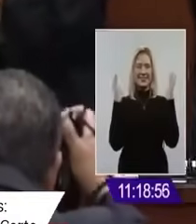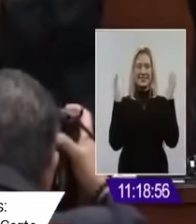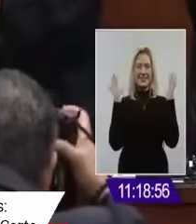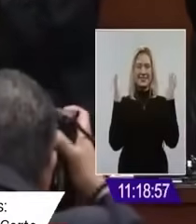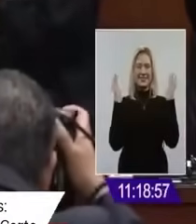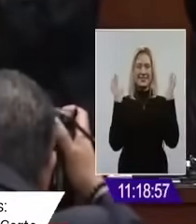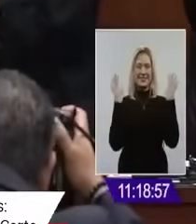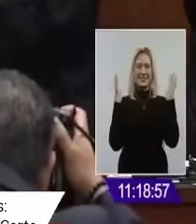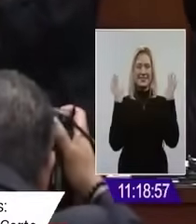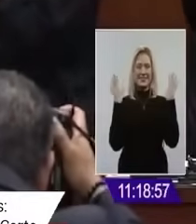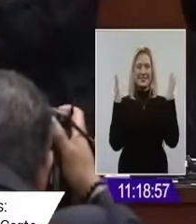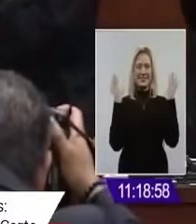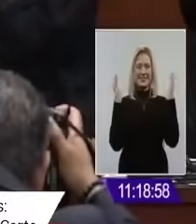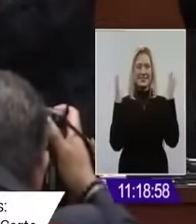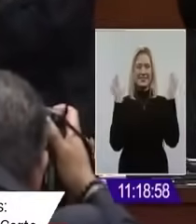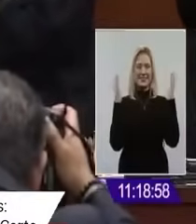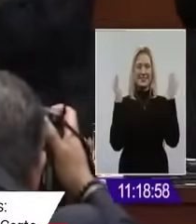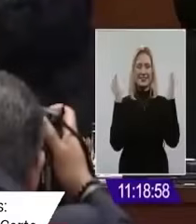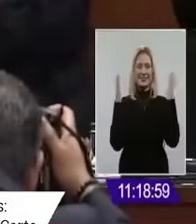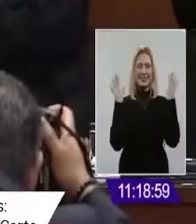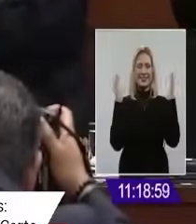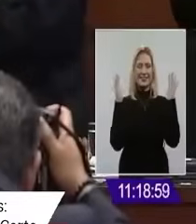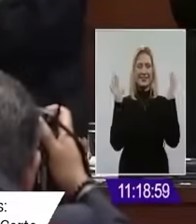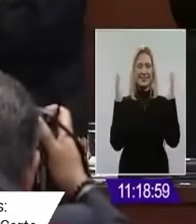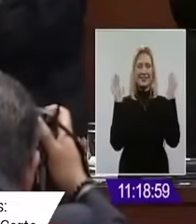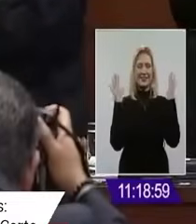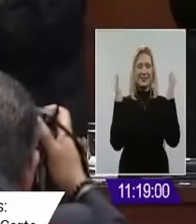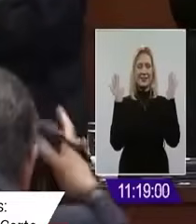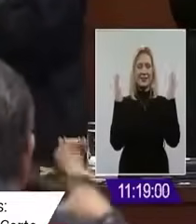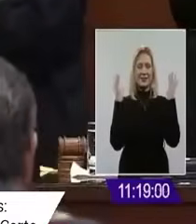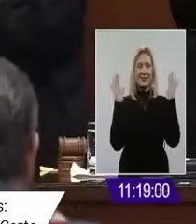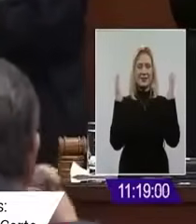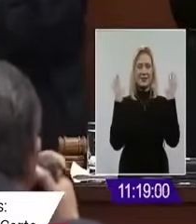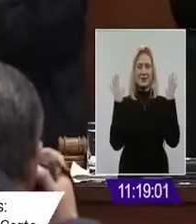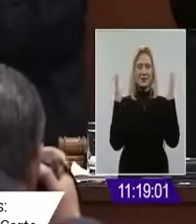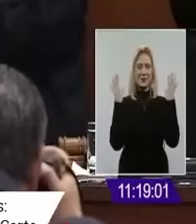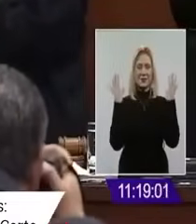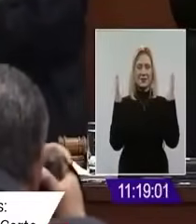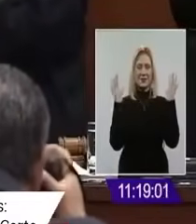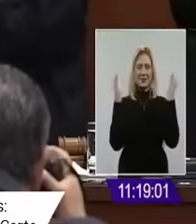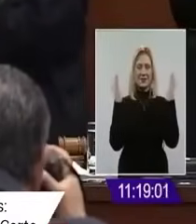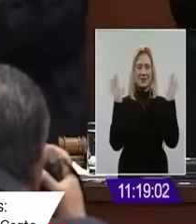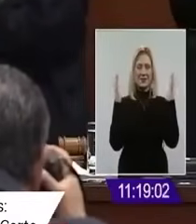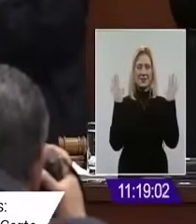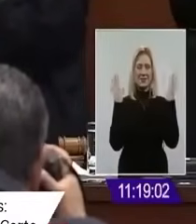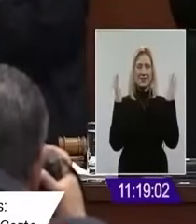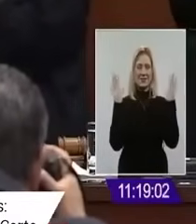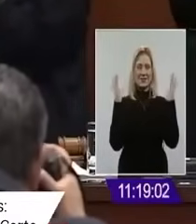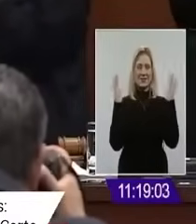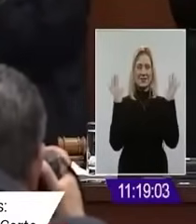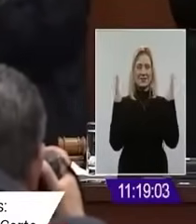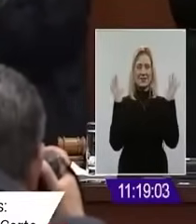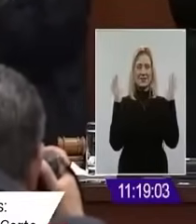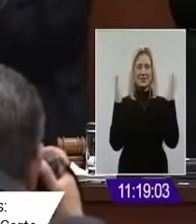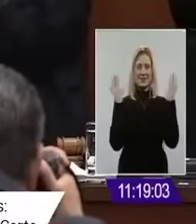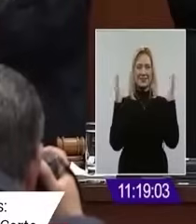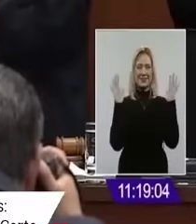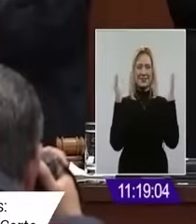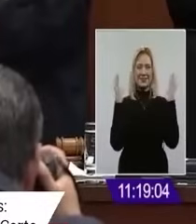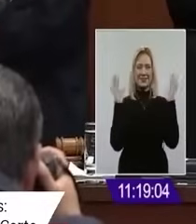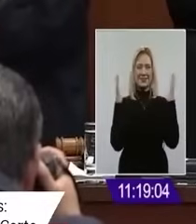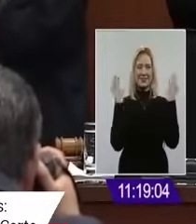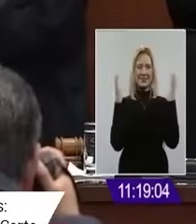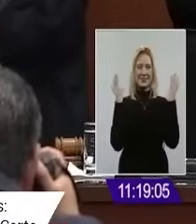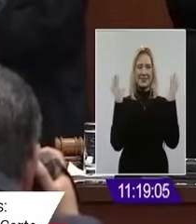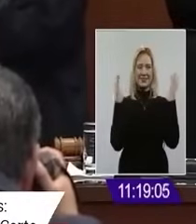Lenia Batres también pues habló de que precisamente la Suprema Corte debe someterse a la Constitución